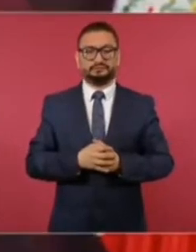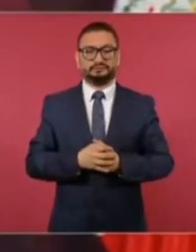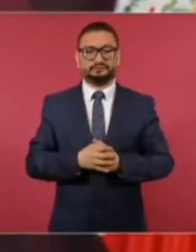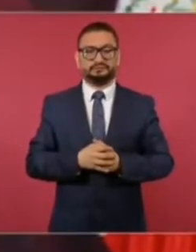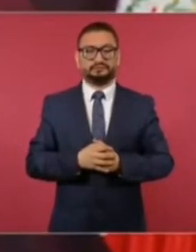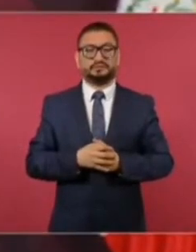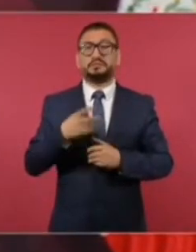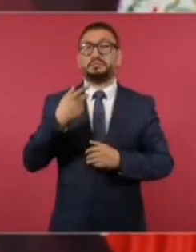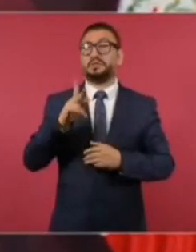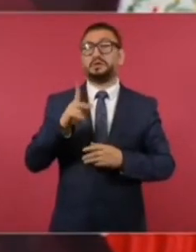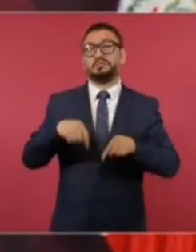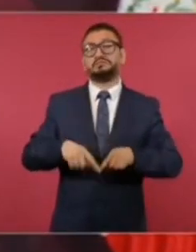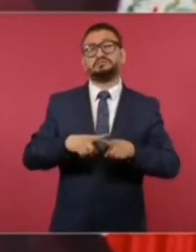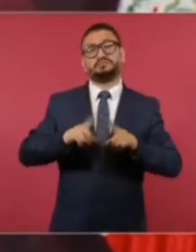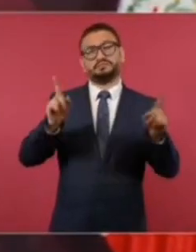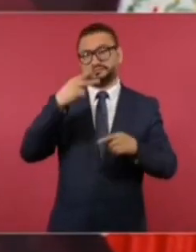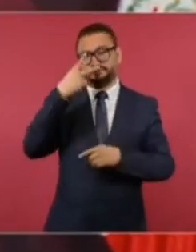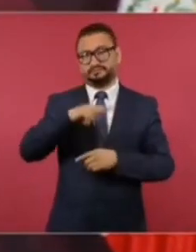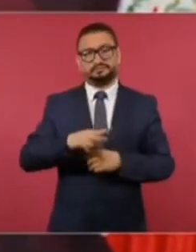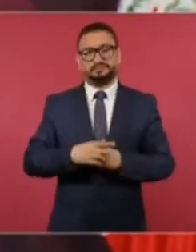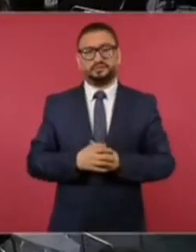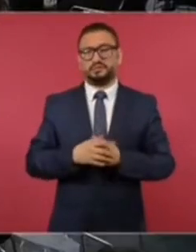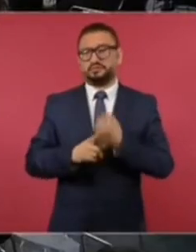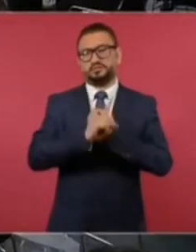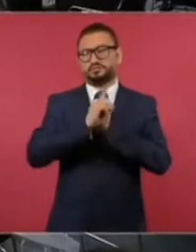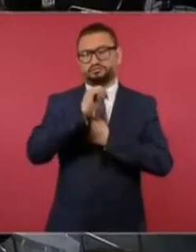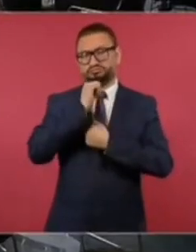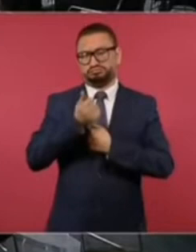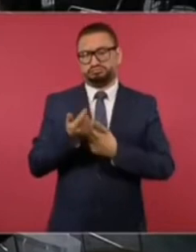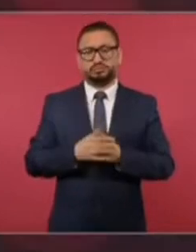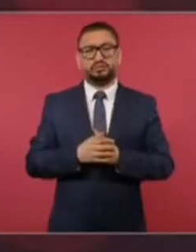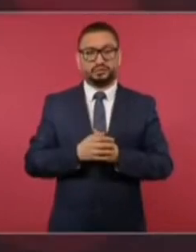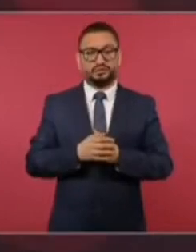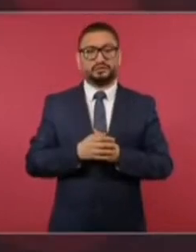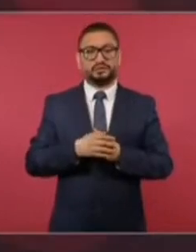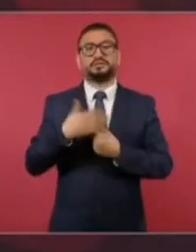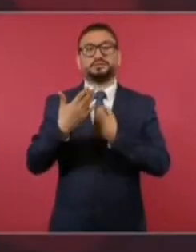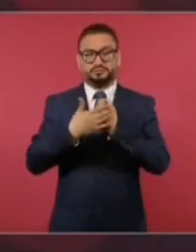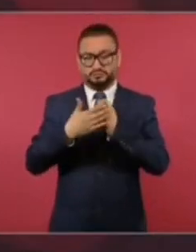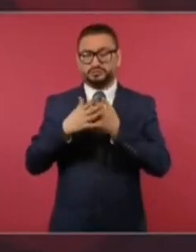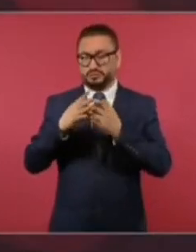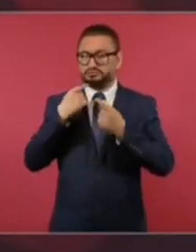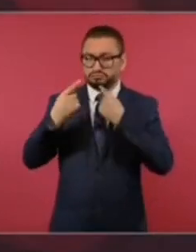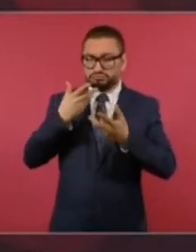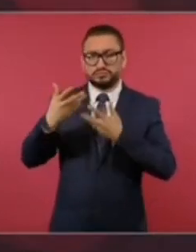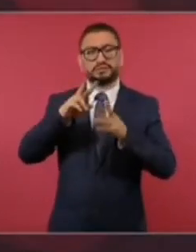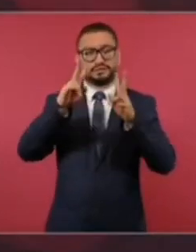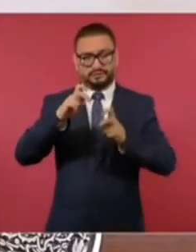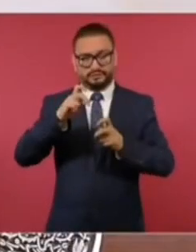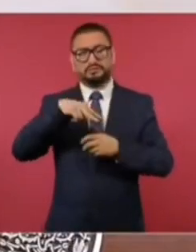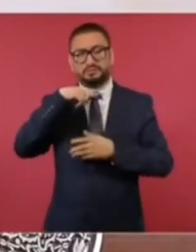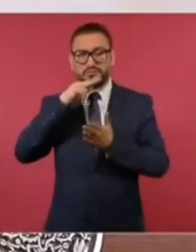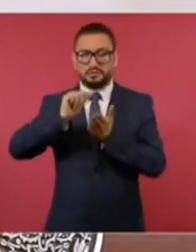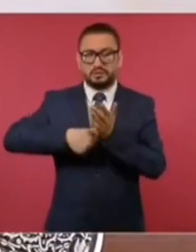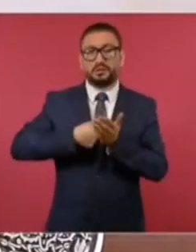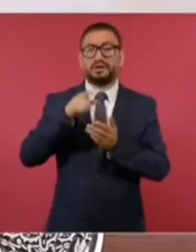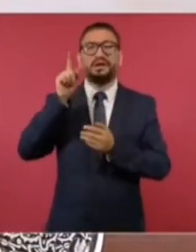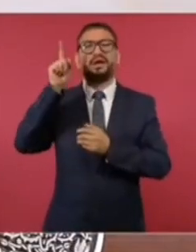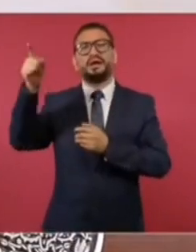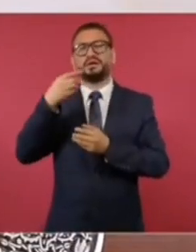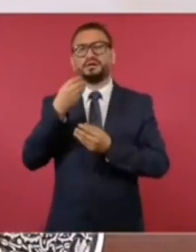Pero pues aquí no, no hay problema. Y ya vamos a ver lo del aguacate. Se consume